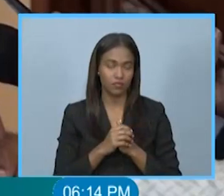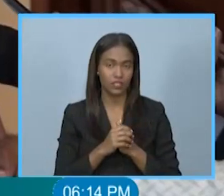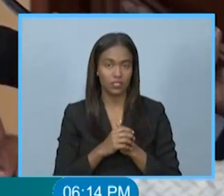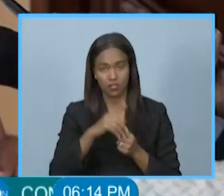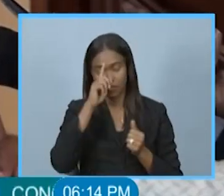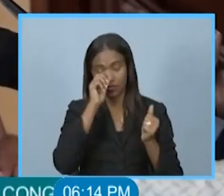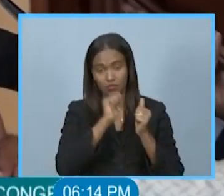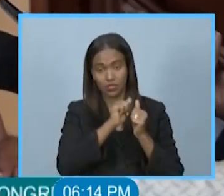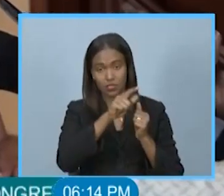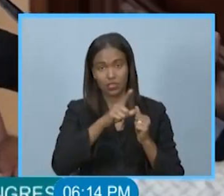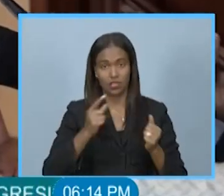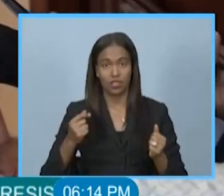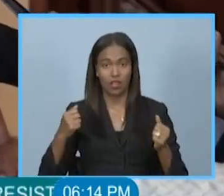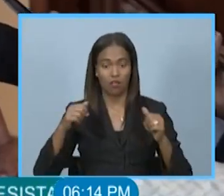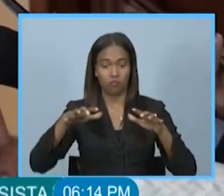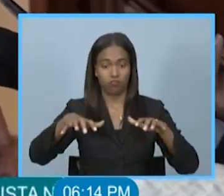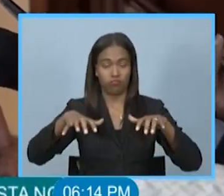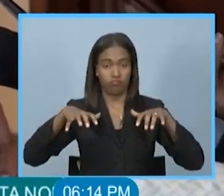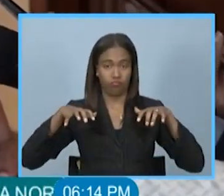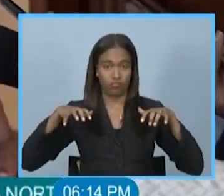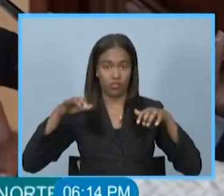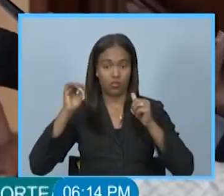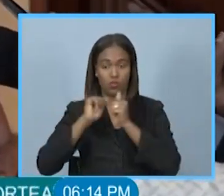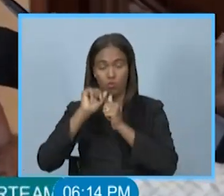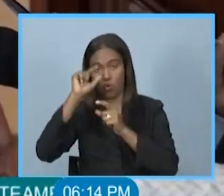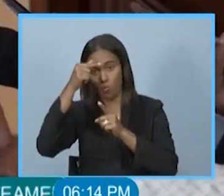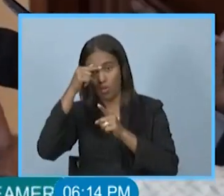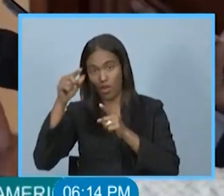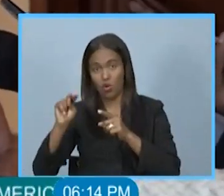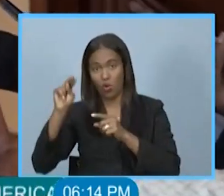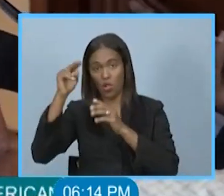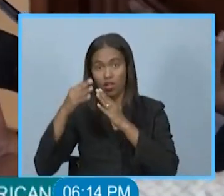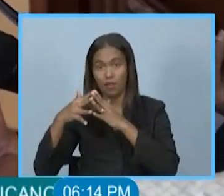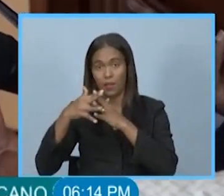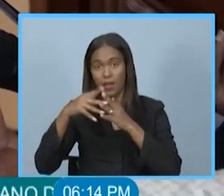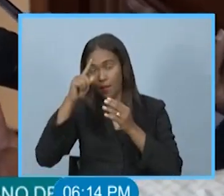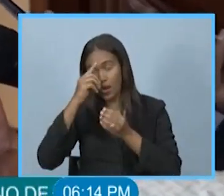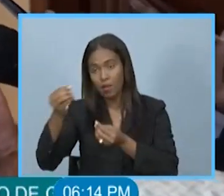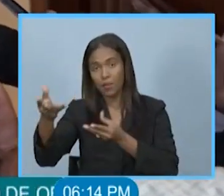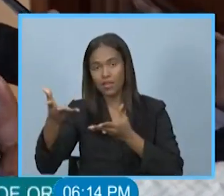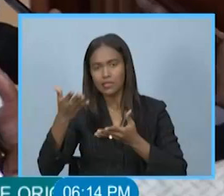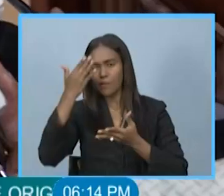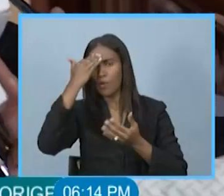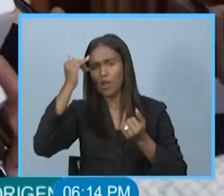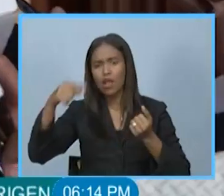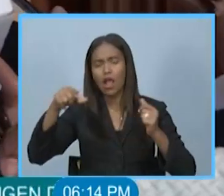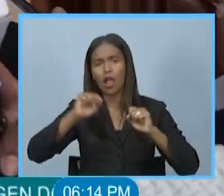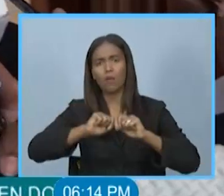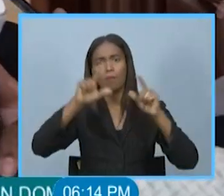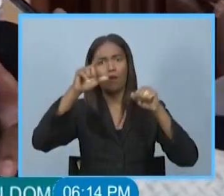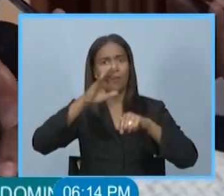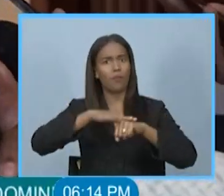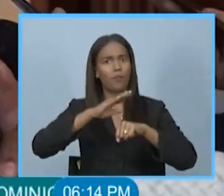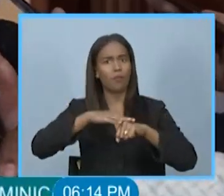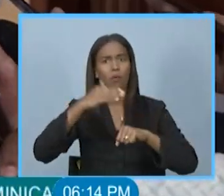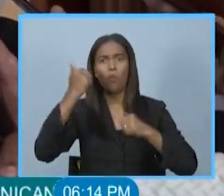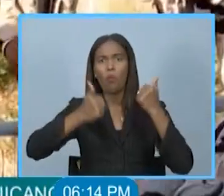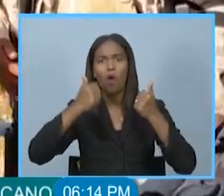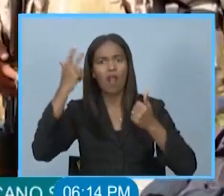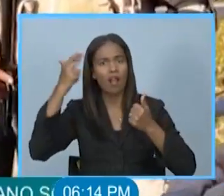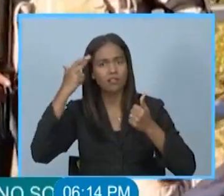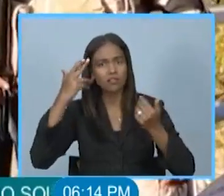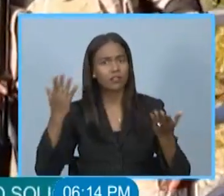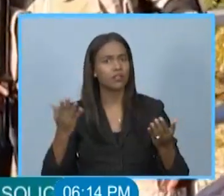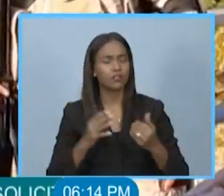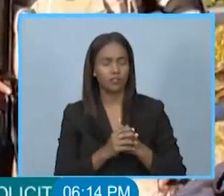de parte del Congreso y el gobierno norteamericano que no diga a nosotros Entonces porque subieron la alerta Cuáles son las razones